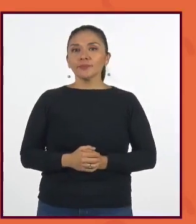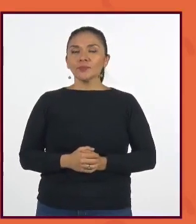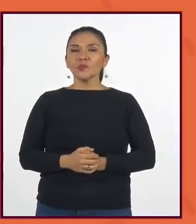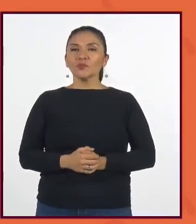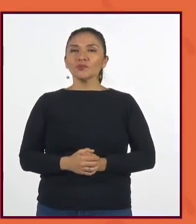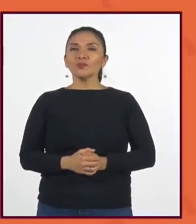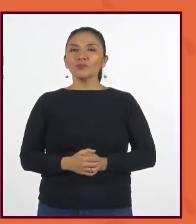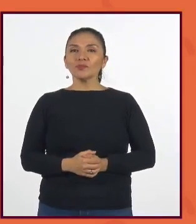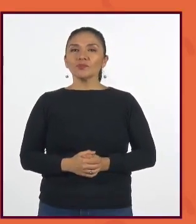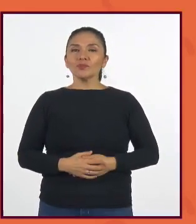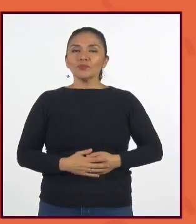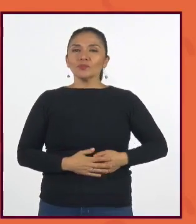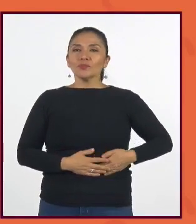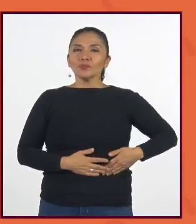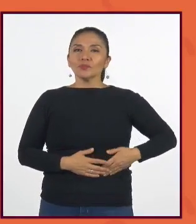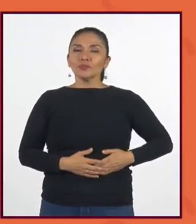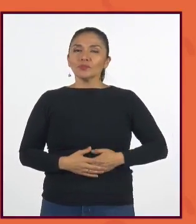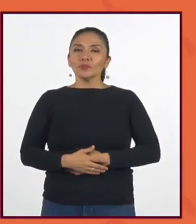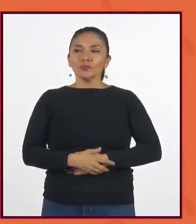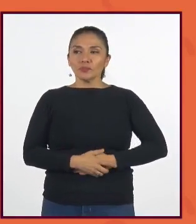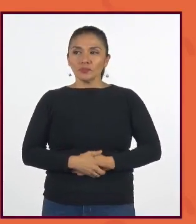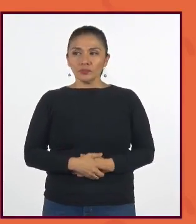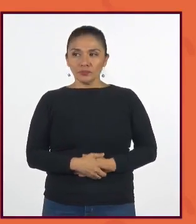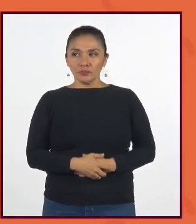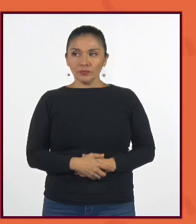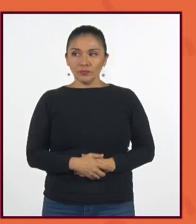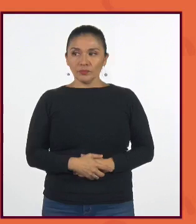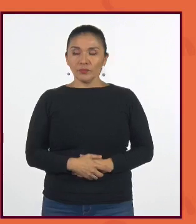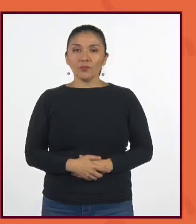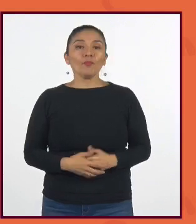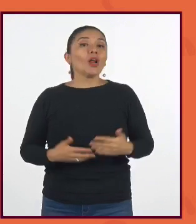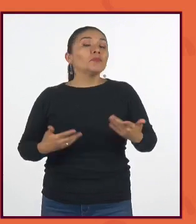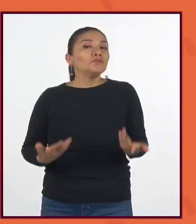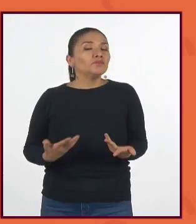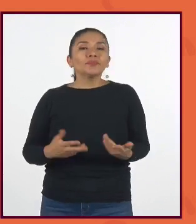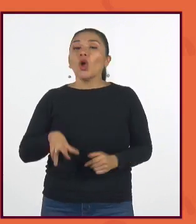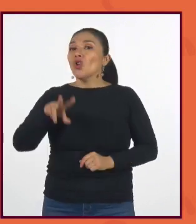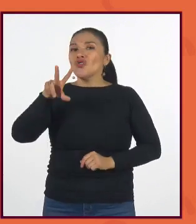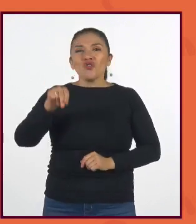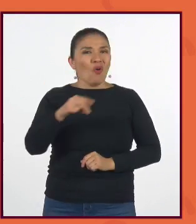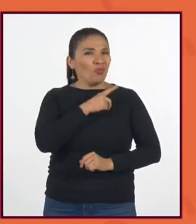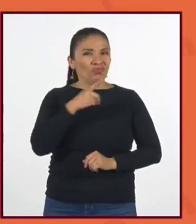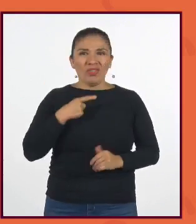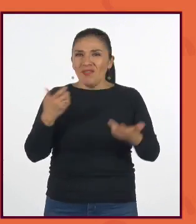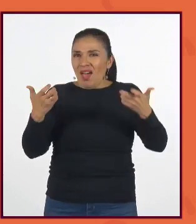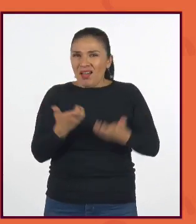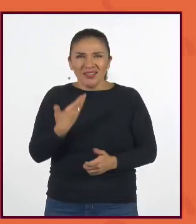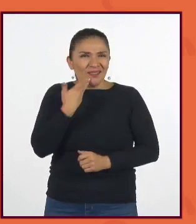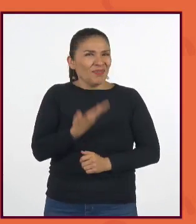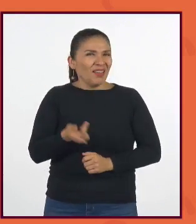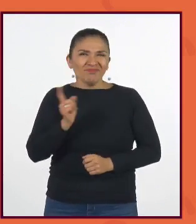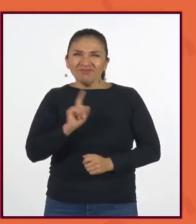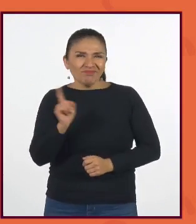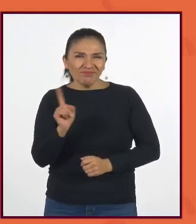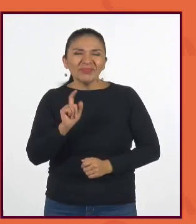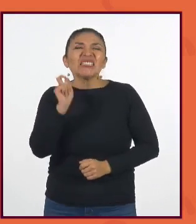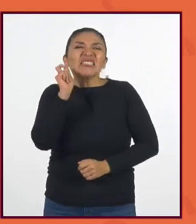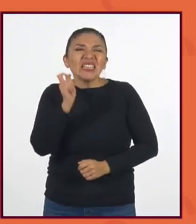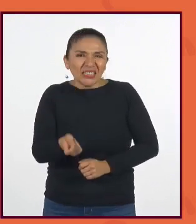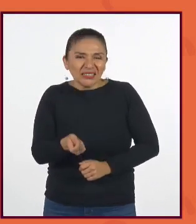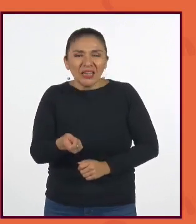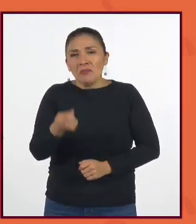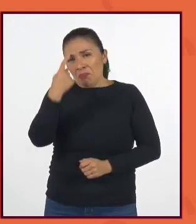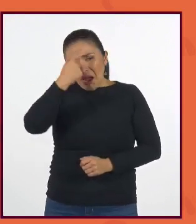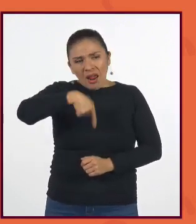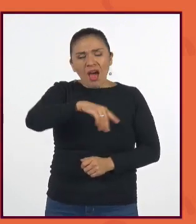en los factores de protección. Pero ¿qué no hacer? O sea, ¿qué es lo que no se recomienda porque no funciona y porque va a alejar más